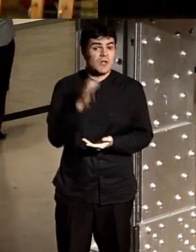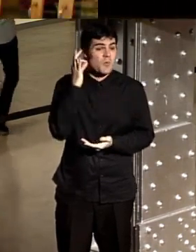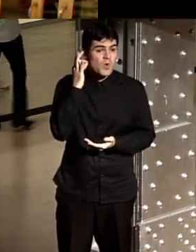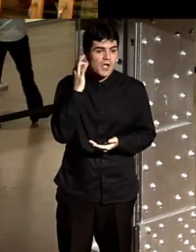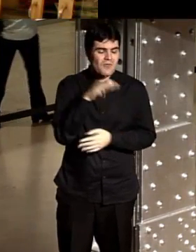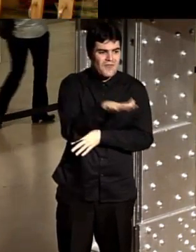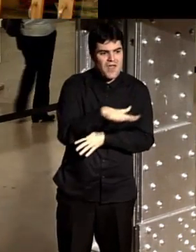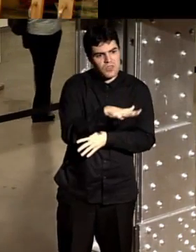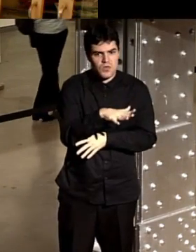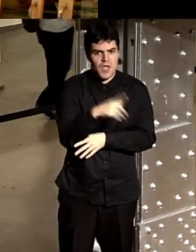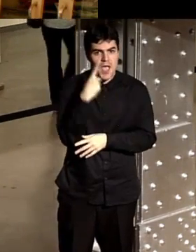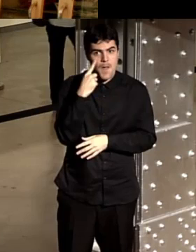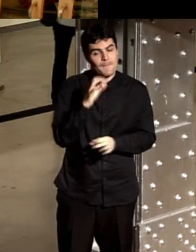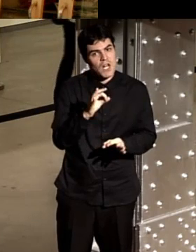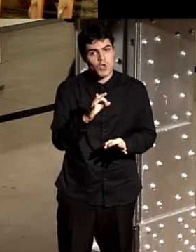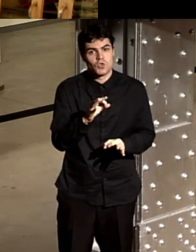de conflicto y de guerra,